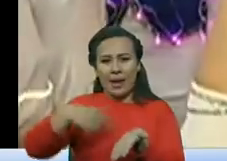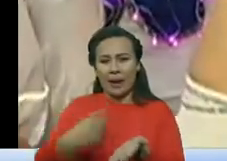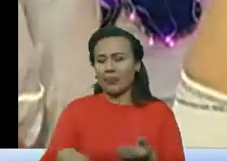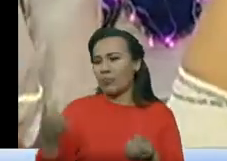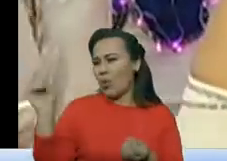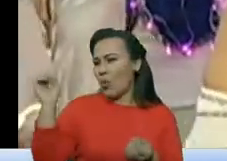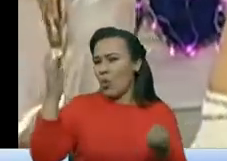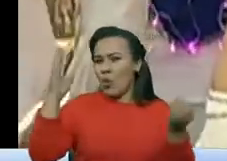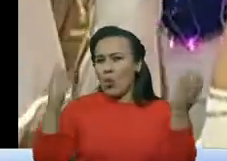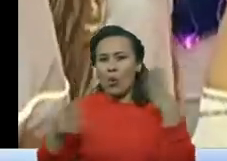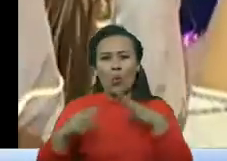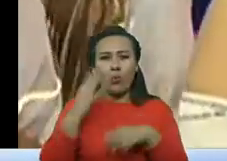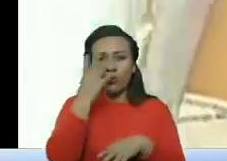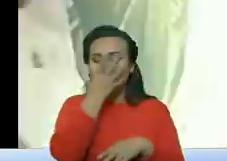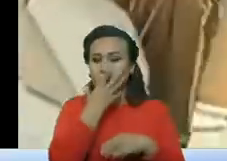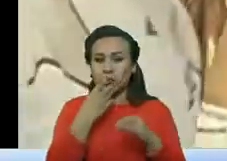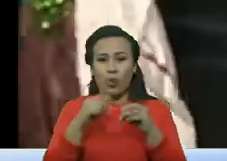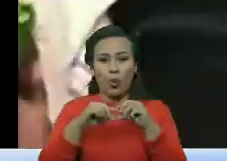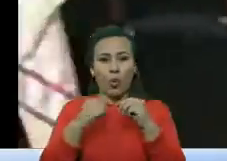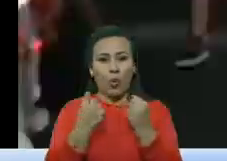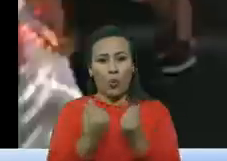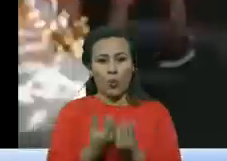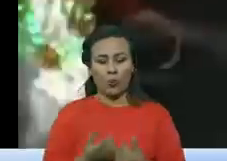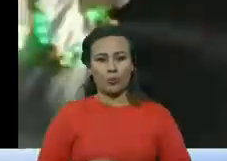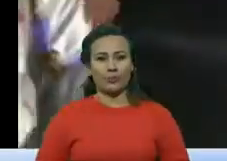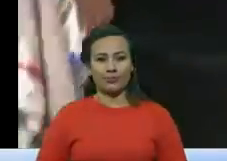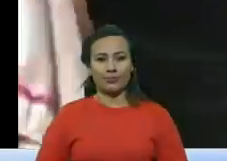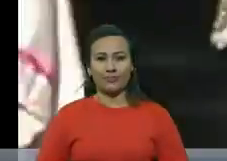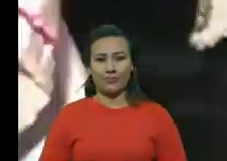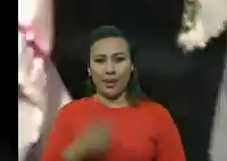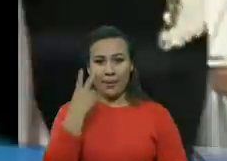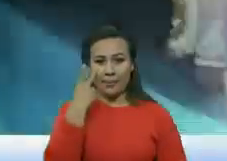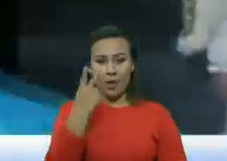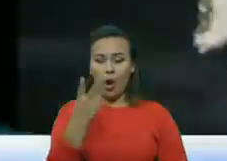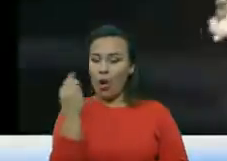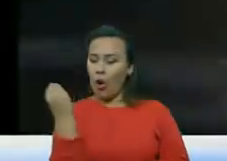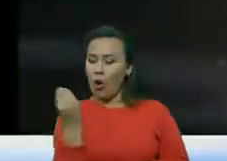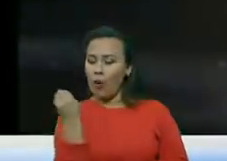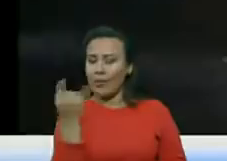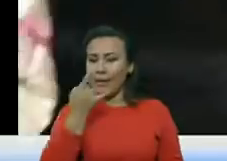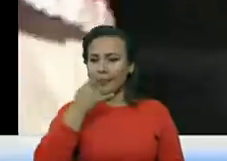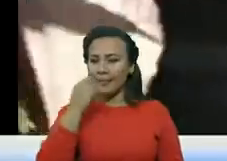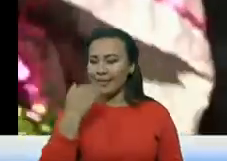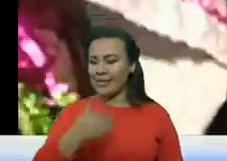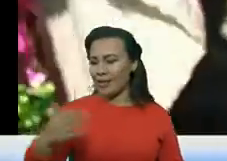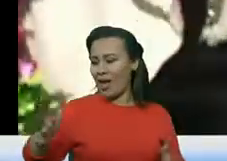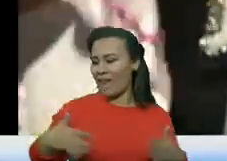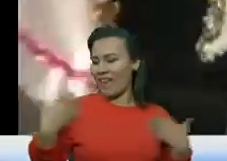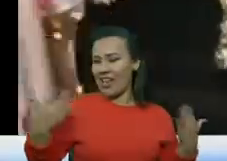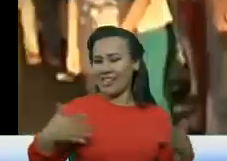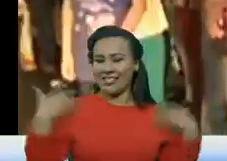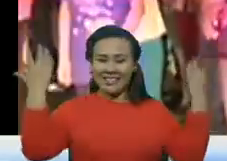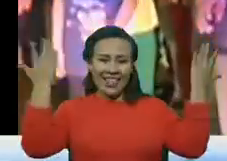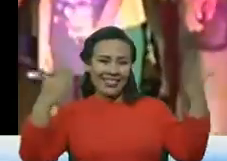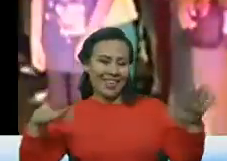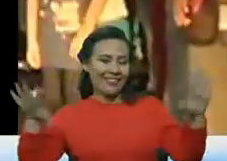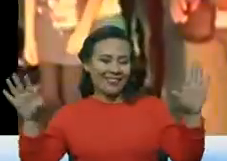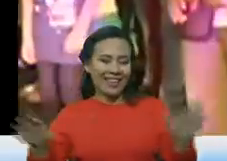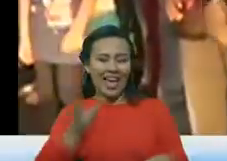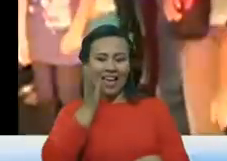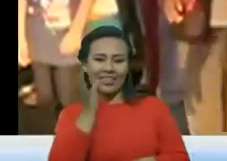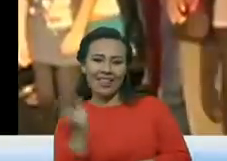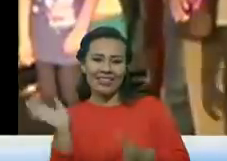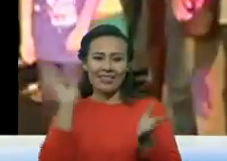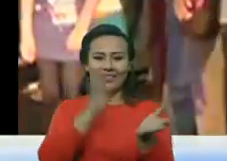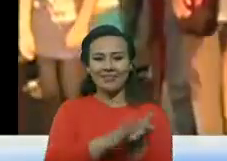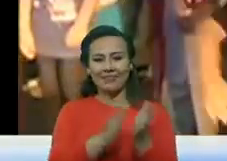iluminadas, un espectáculo maravilloso. Acudieron allí adolescentes y niños imbuidos del espíritu navideño, desatando